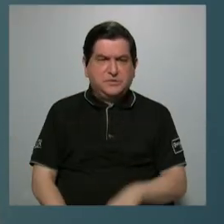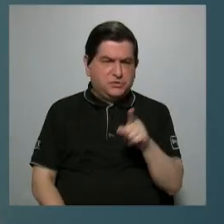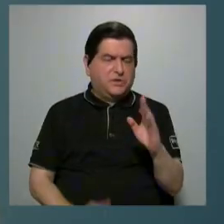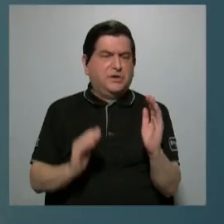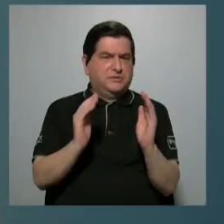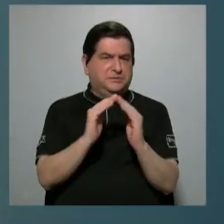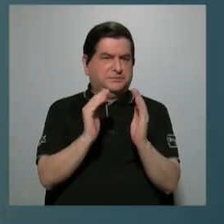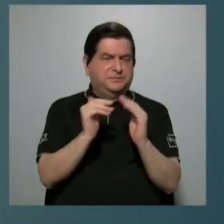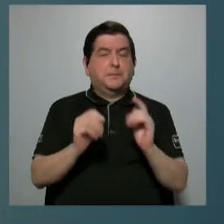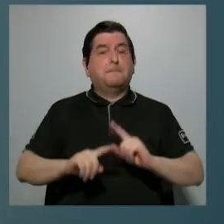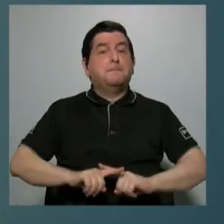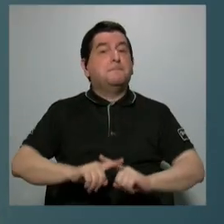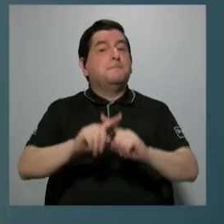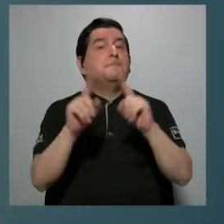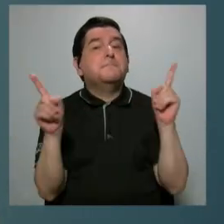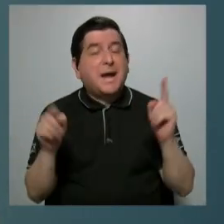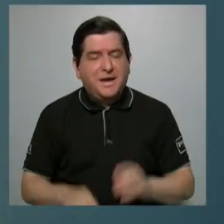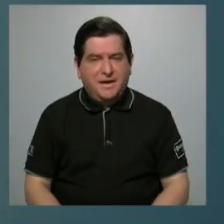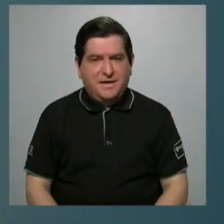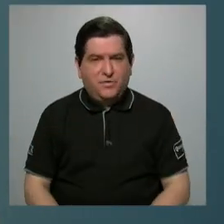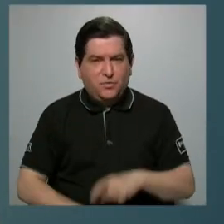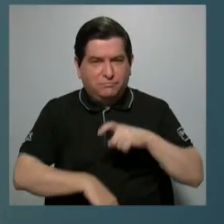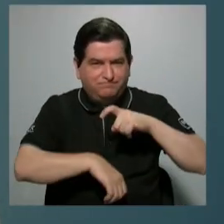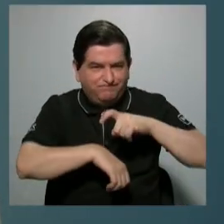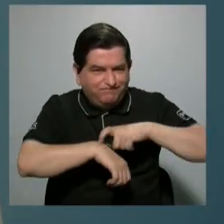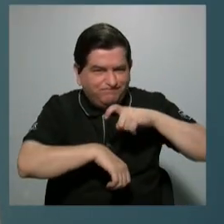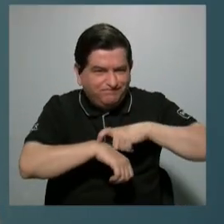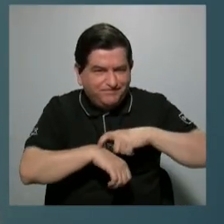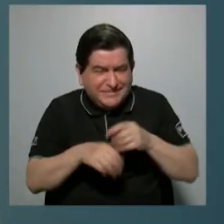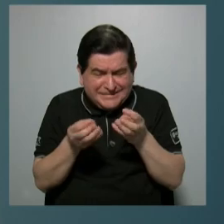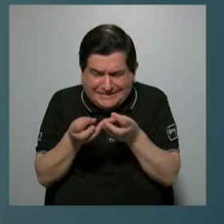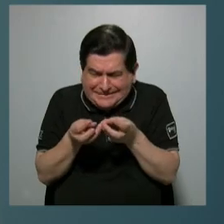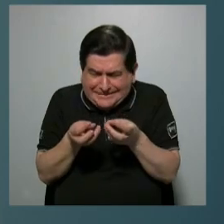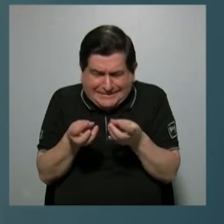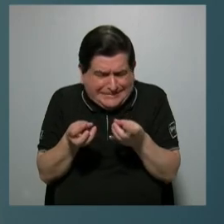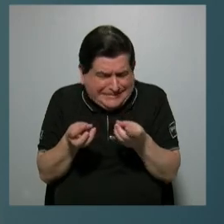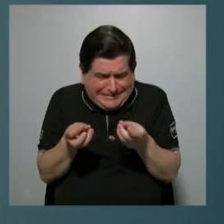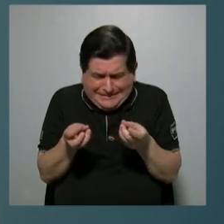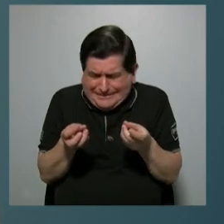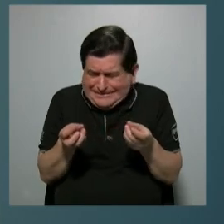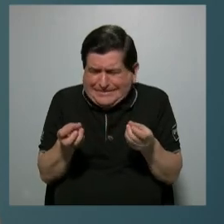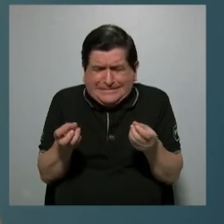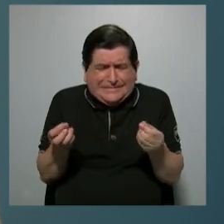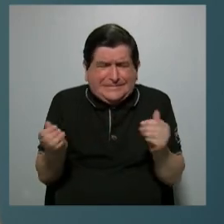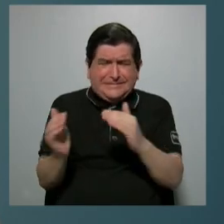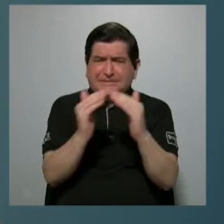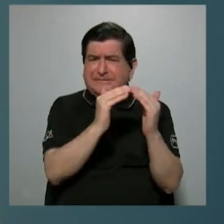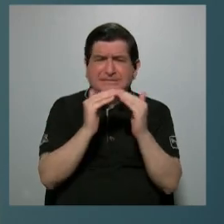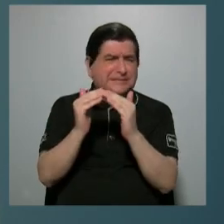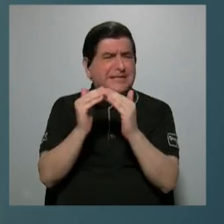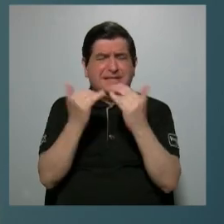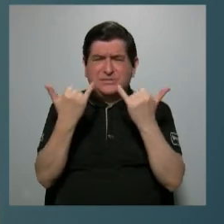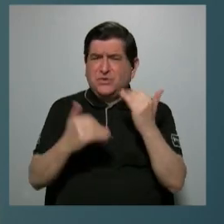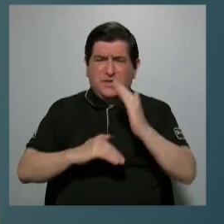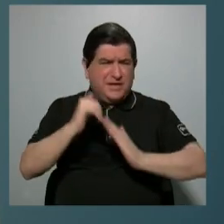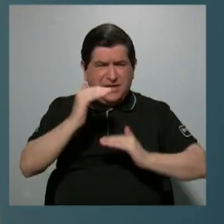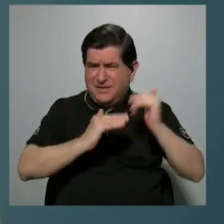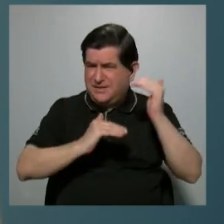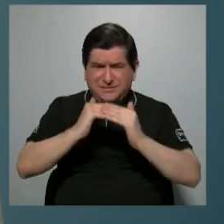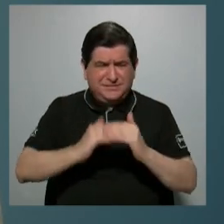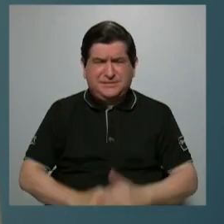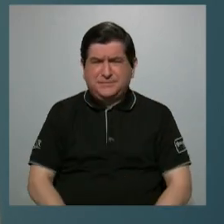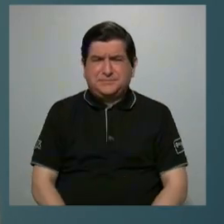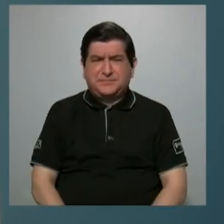viven. Sin embargo, hay momentos en que el deterioro de la ciudad construida, que